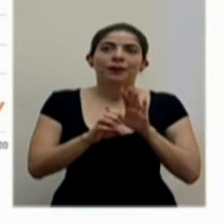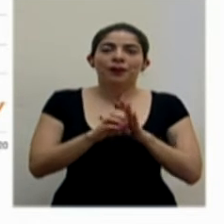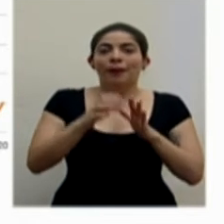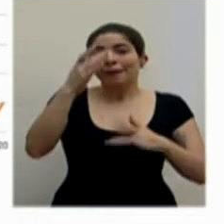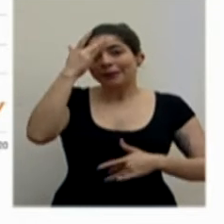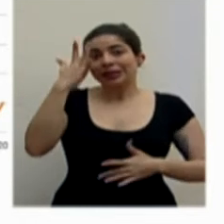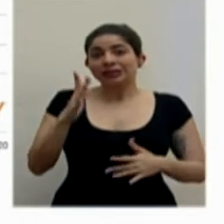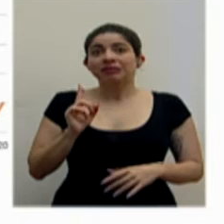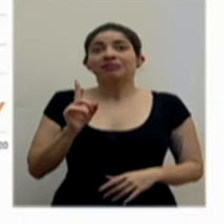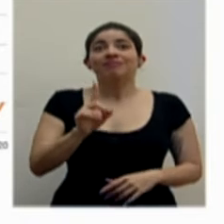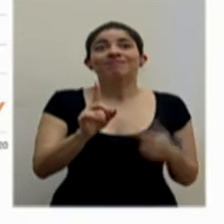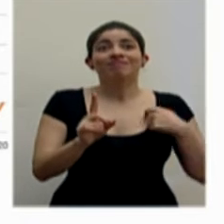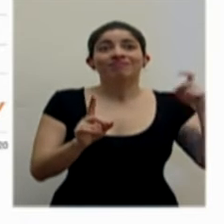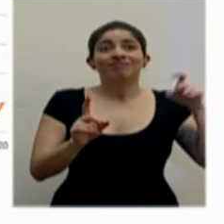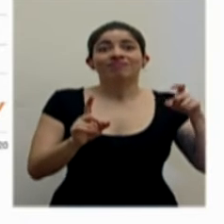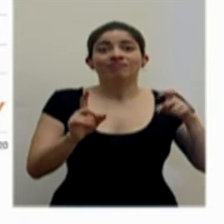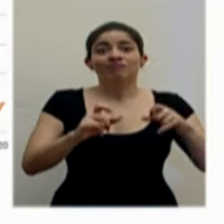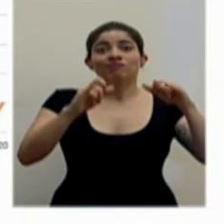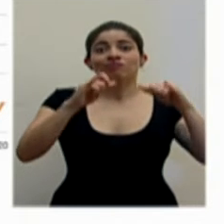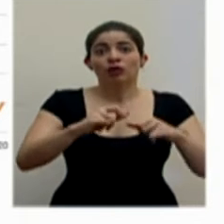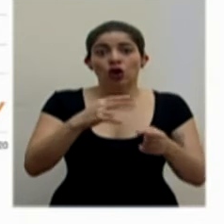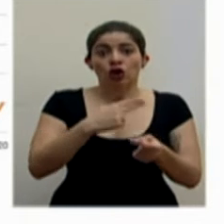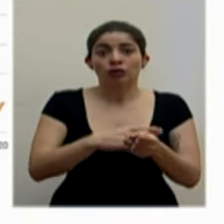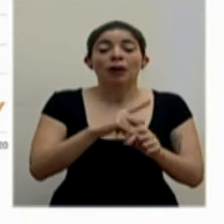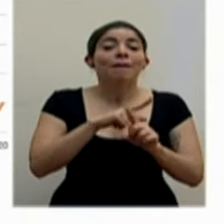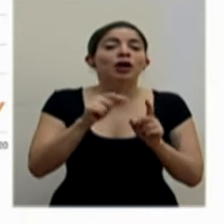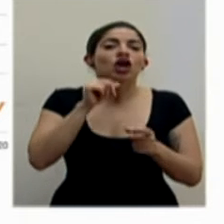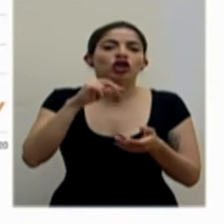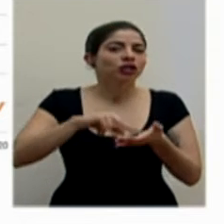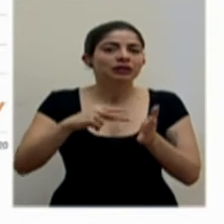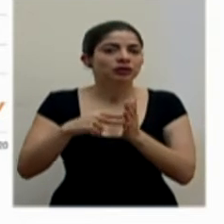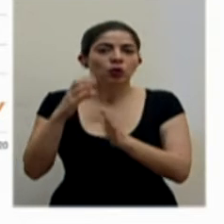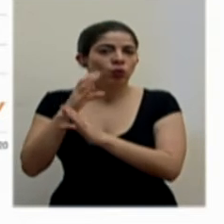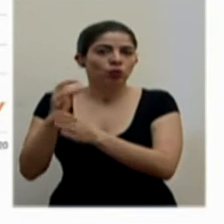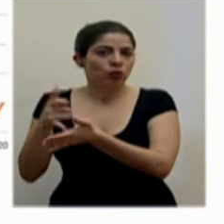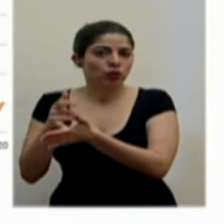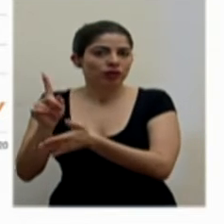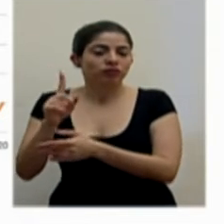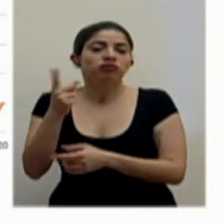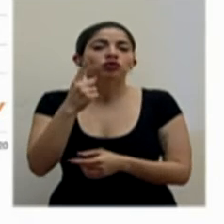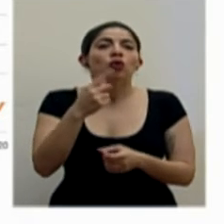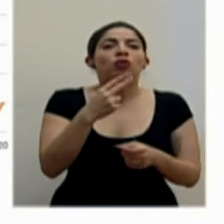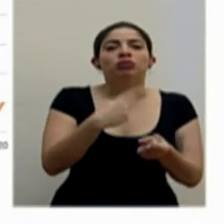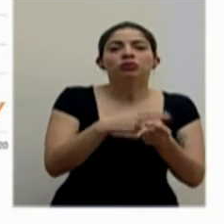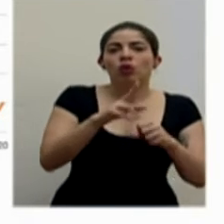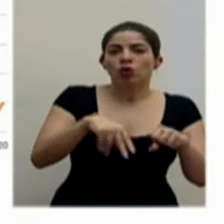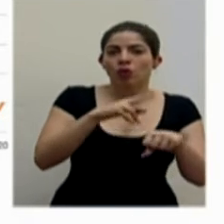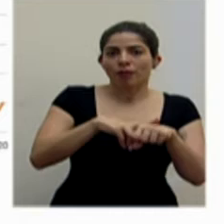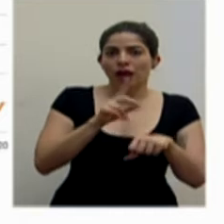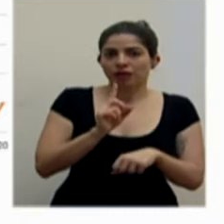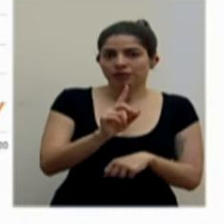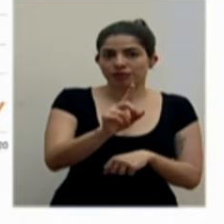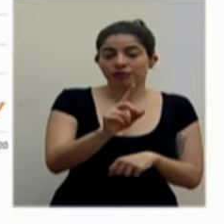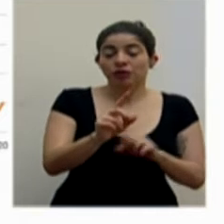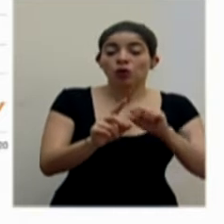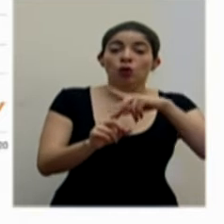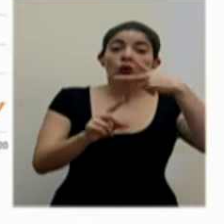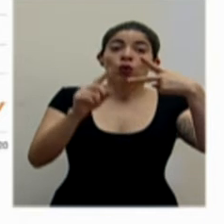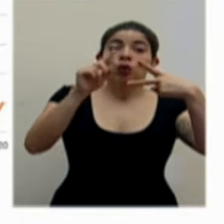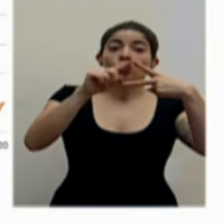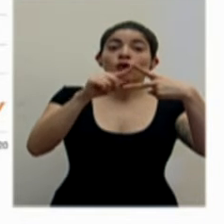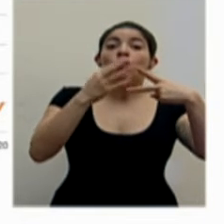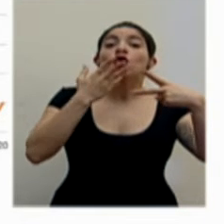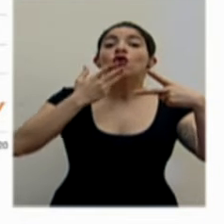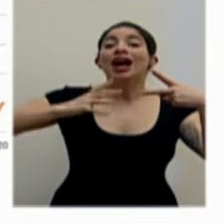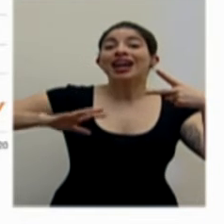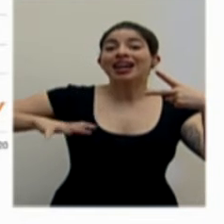a requerir hospitalización, pero no de una unidad de cuidados intensivos, y lo que está en anaranjado son los que